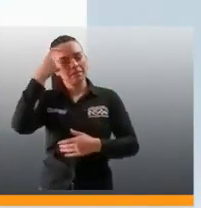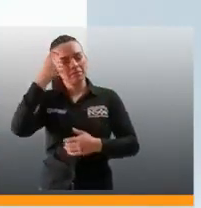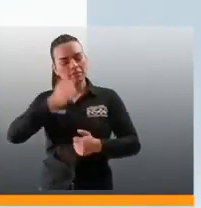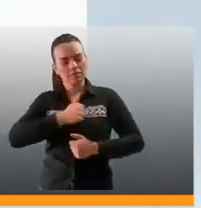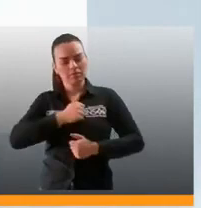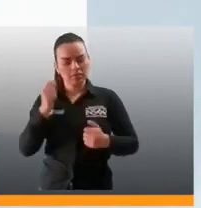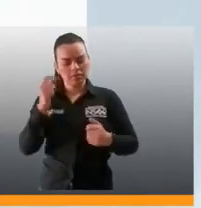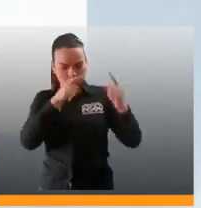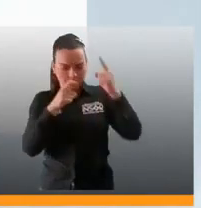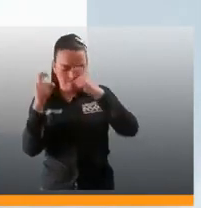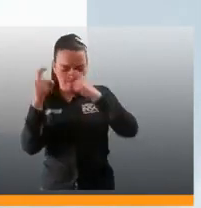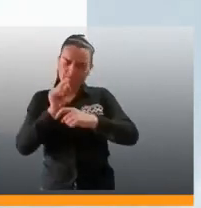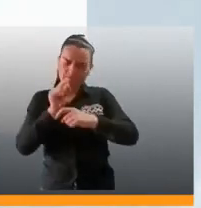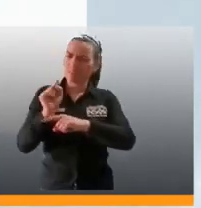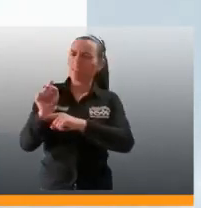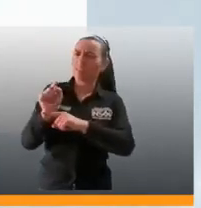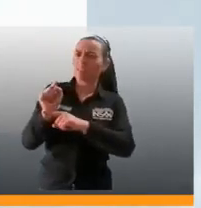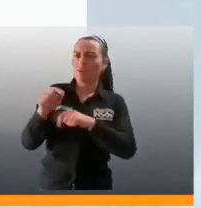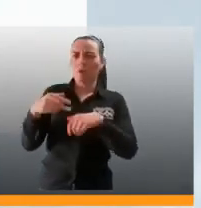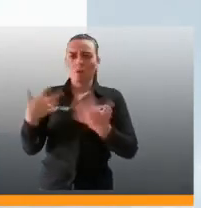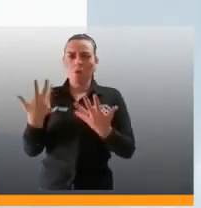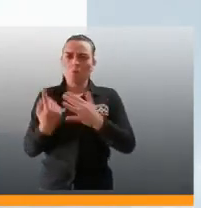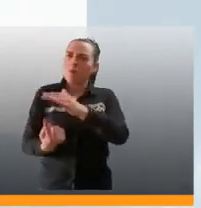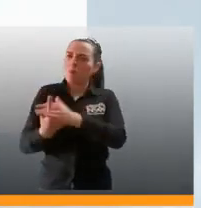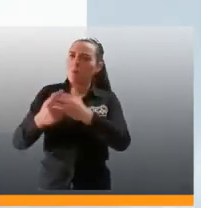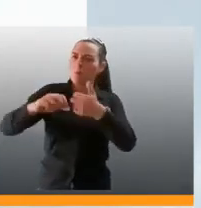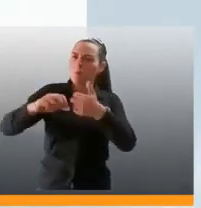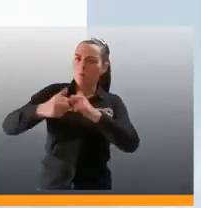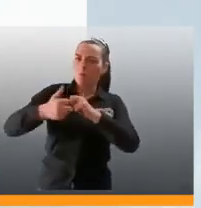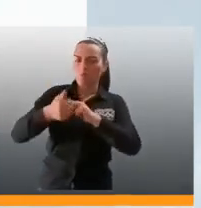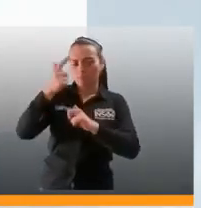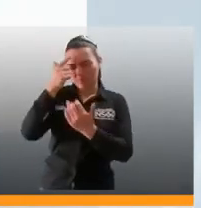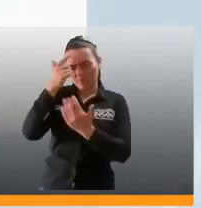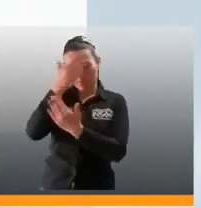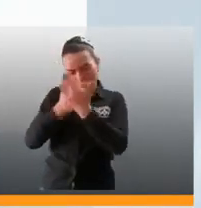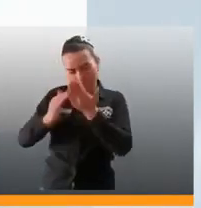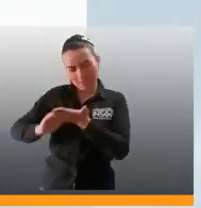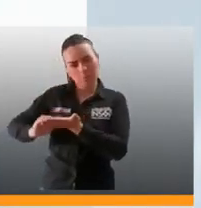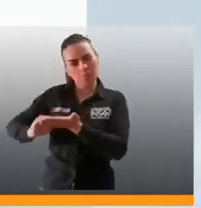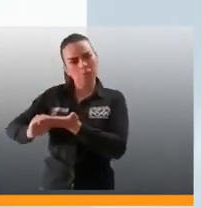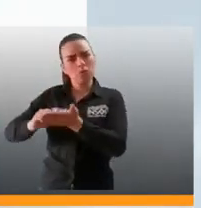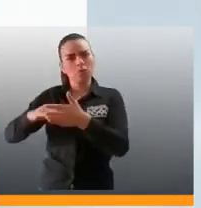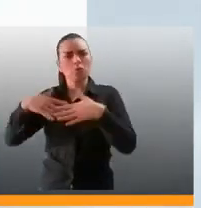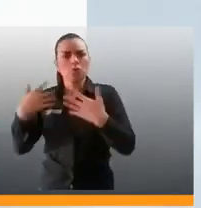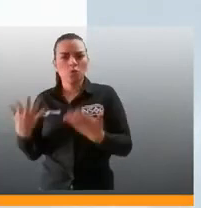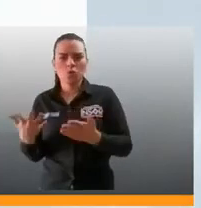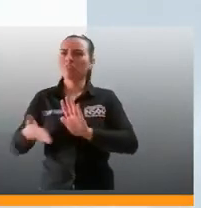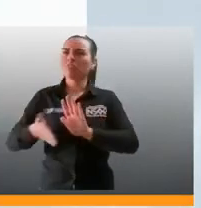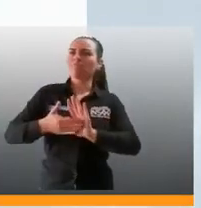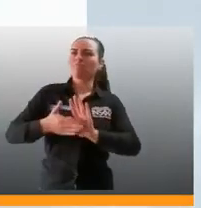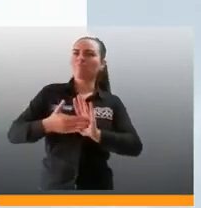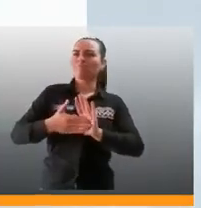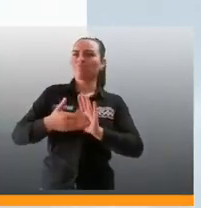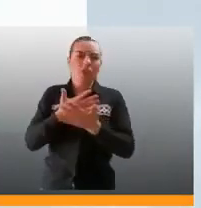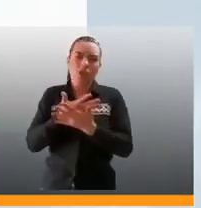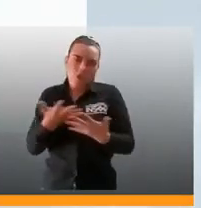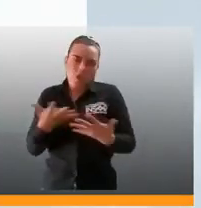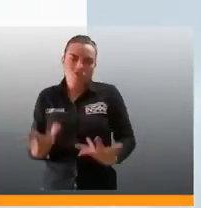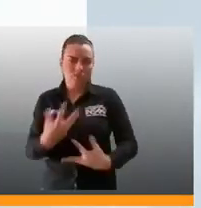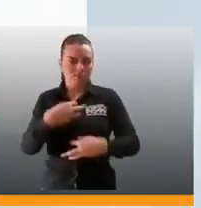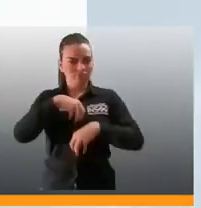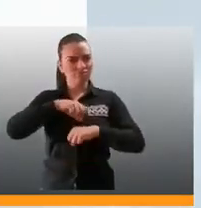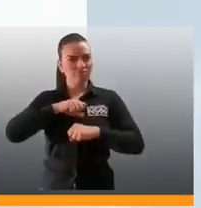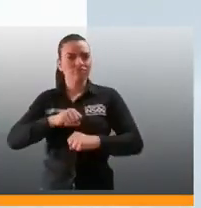las acciones a la resolución de problemas, a la reflexión, a la argumentación y demás. Allí pues, se pueden